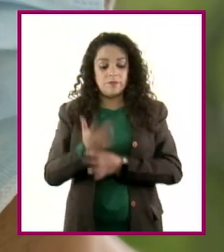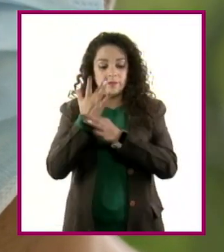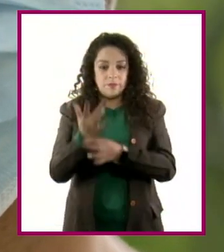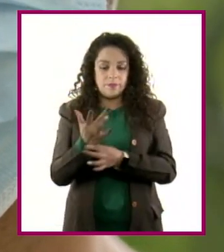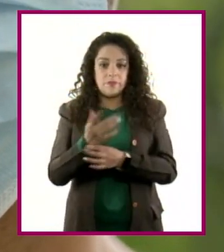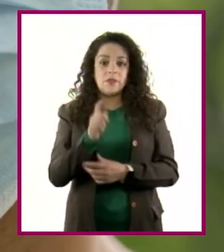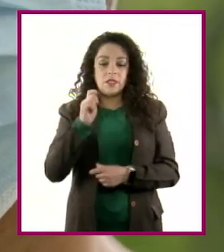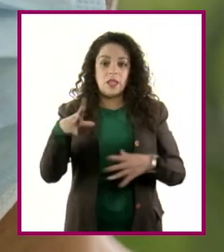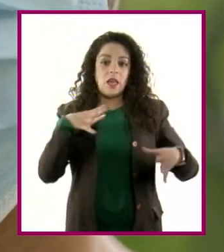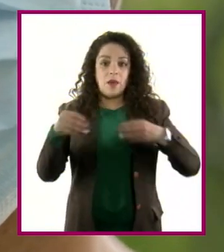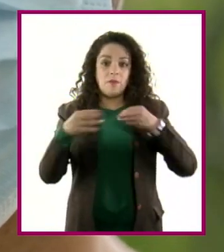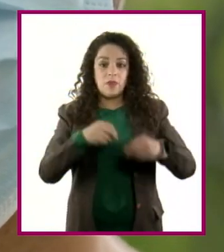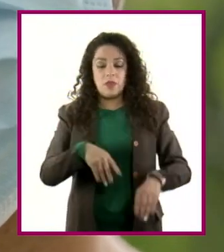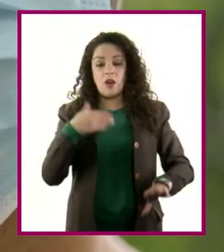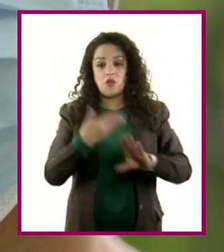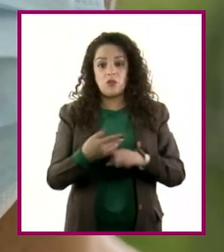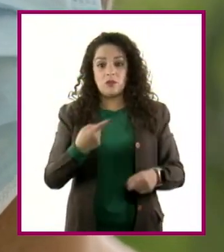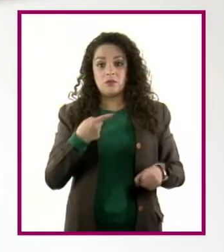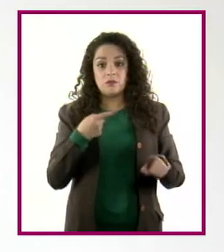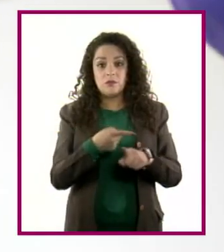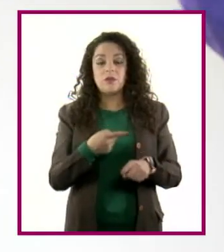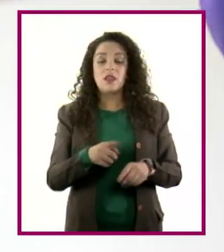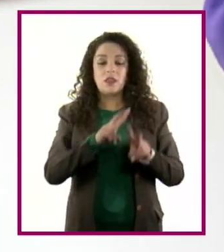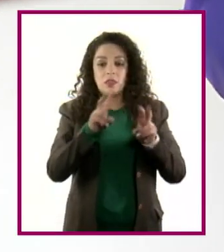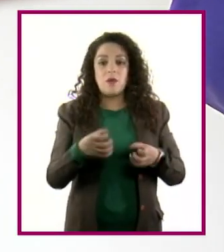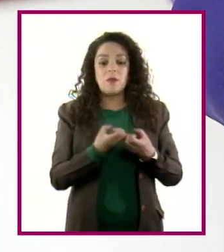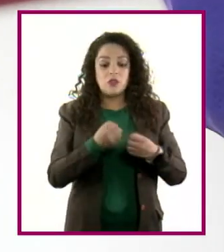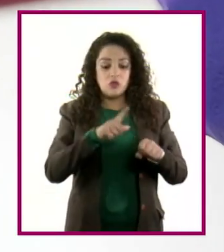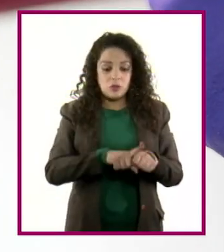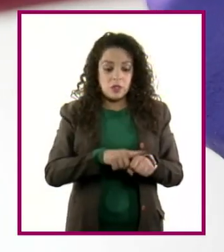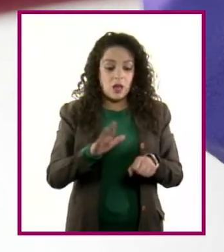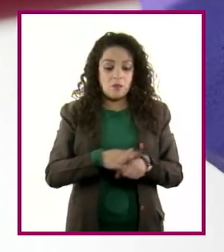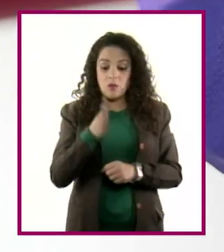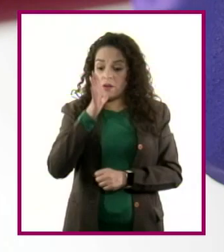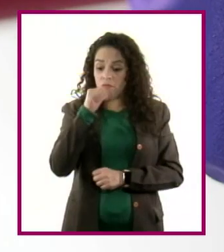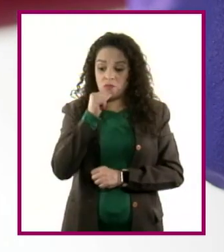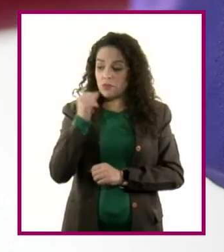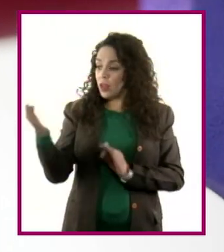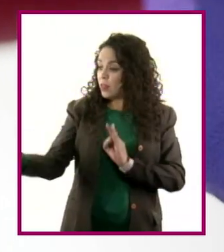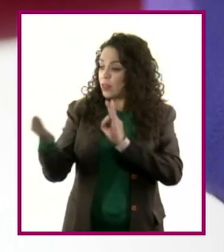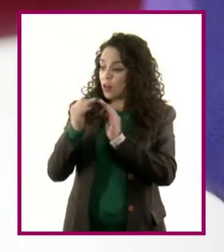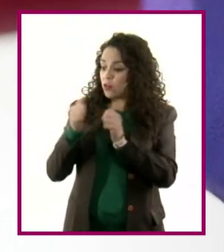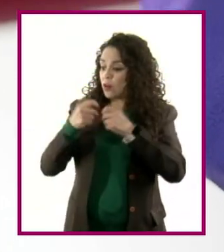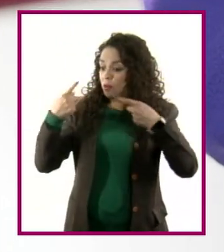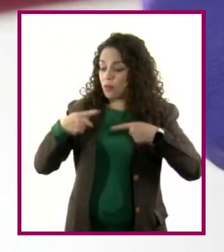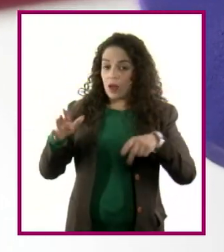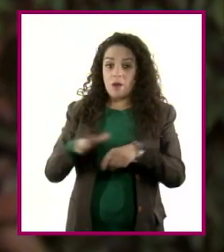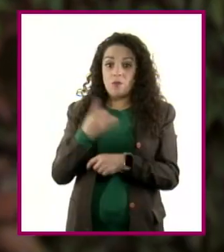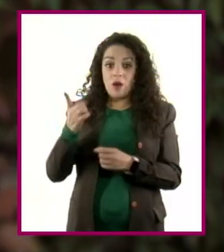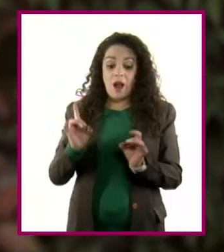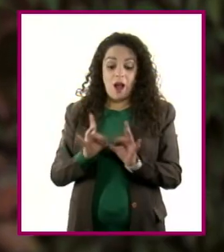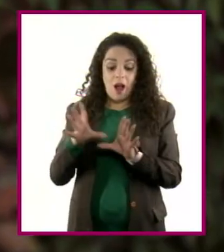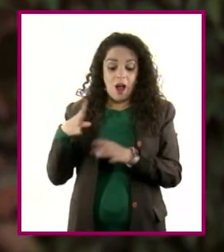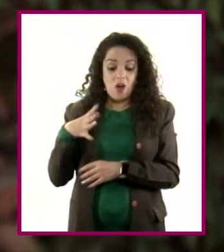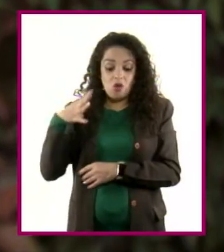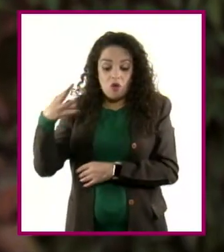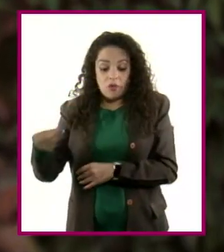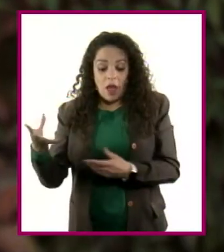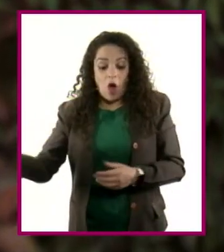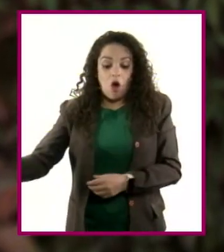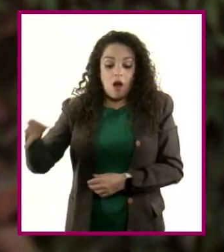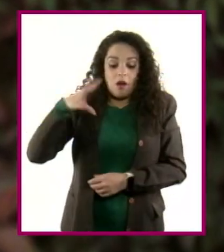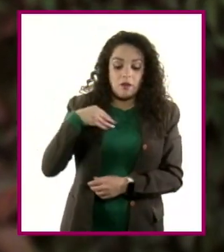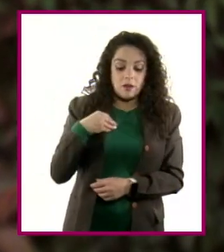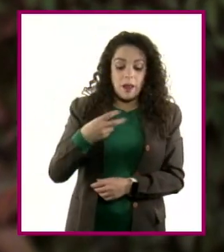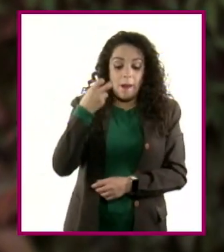epidemia ataca la parte social, un vínculo solidario, ya que no podemos acercarnos al otro porque le contagiamos o nos contagia. y por ende